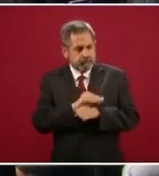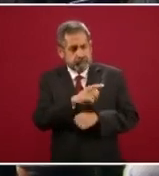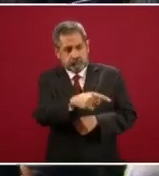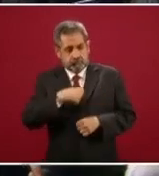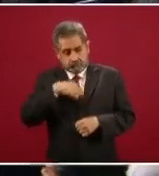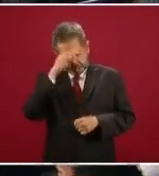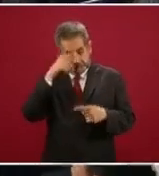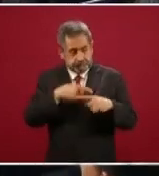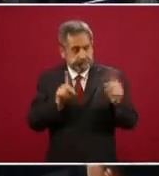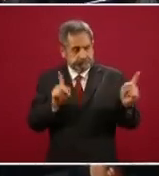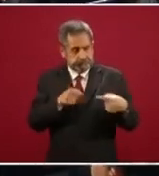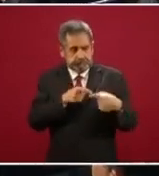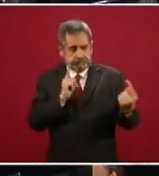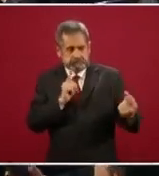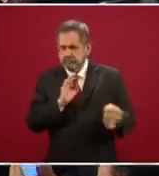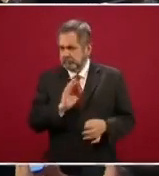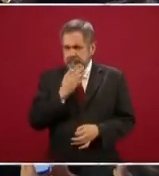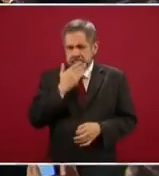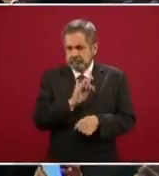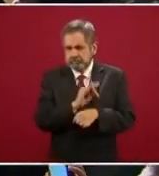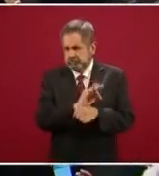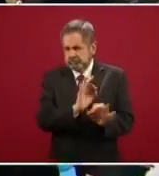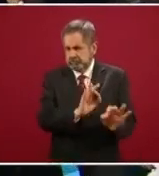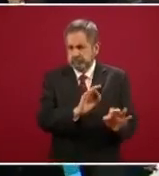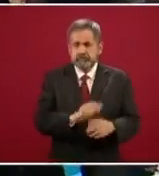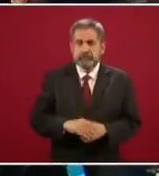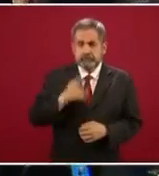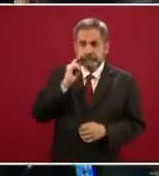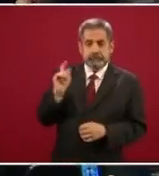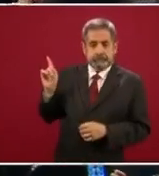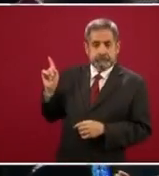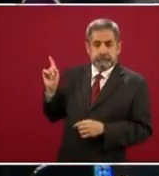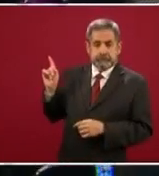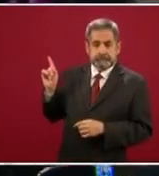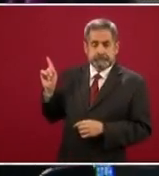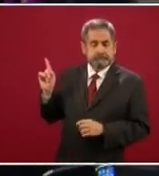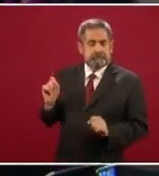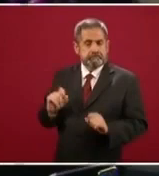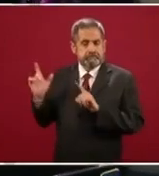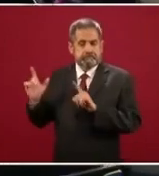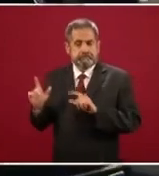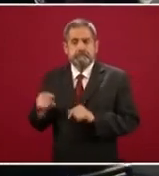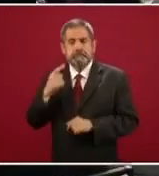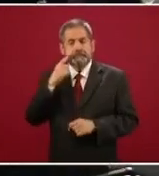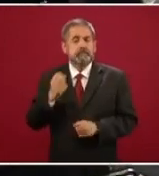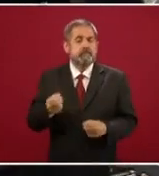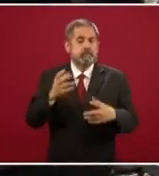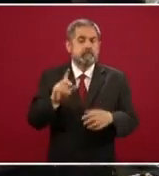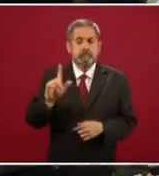disentir. Es nuestra obligación. Bueno, esto es 72